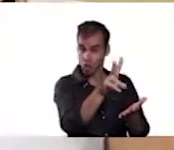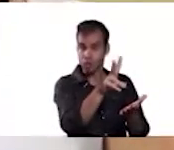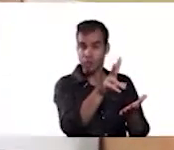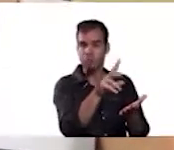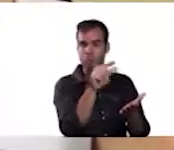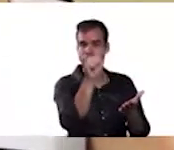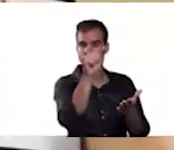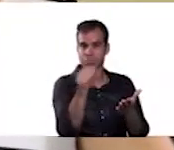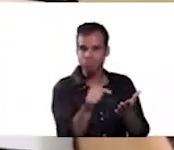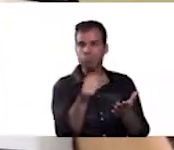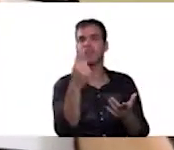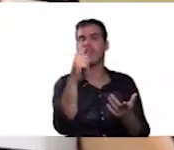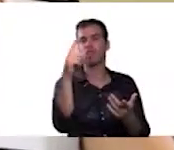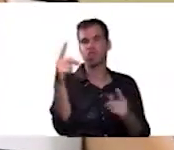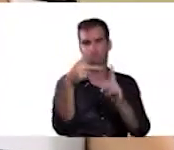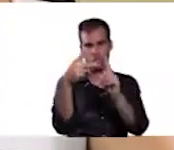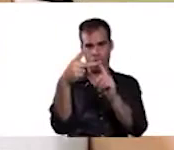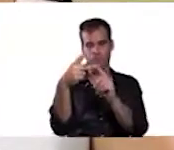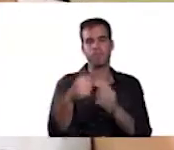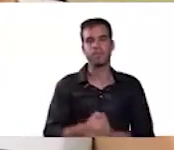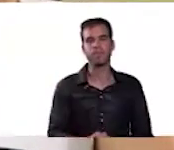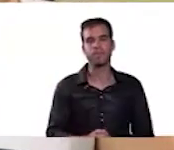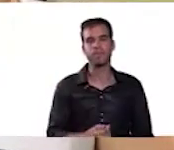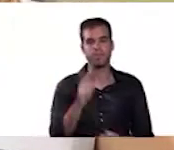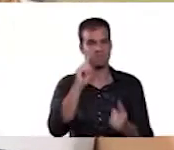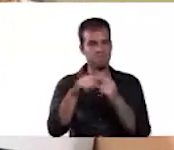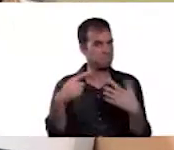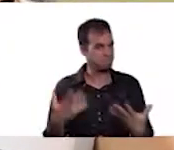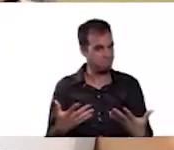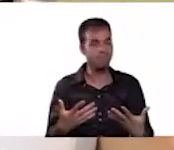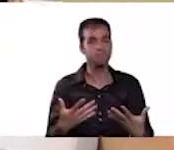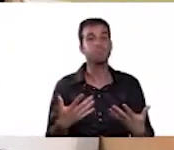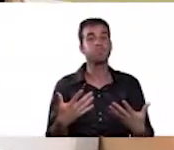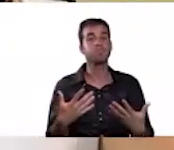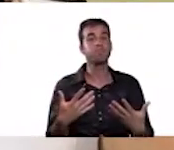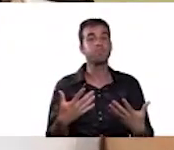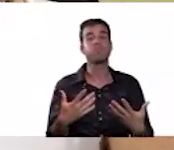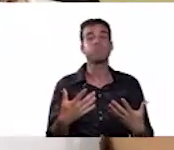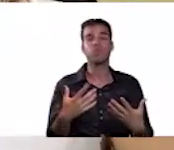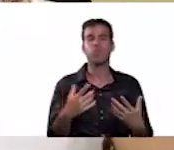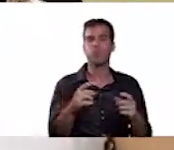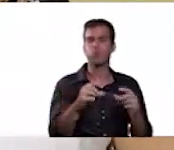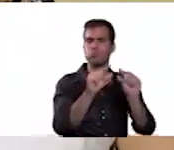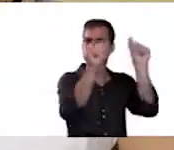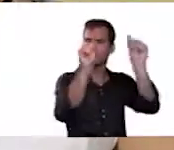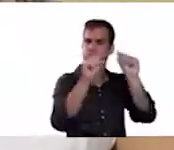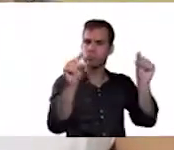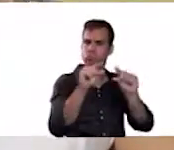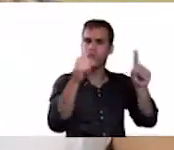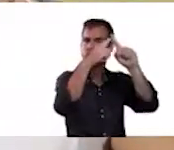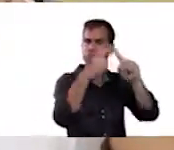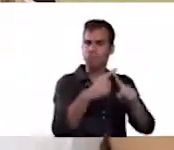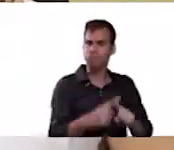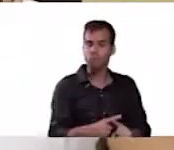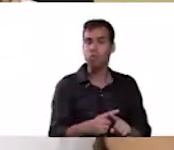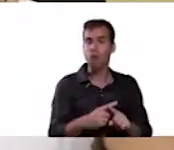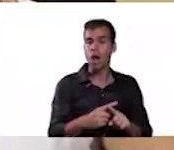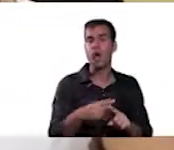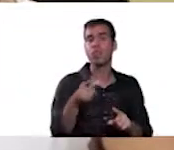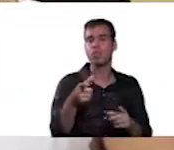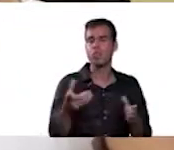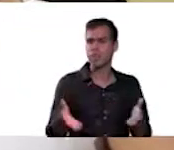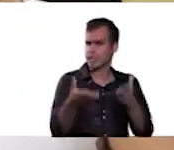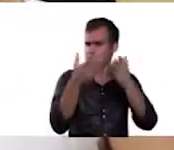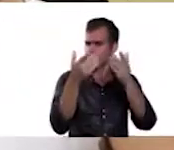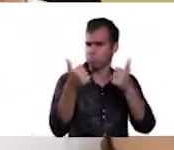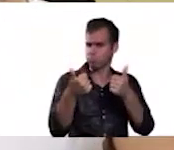solamente. El segundo objetivo de estos semestres es escribir fórmulas globales, estructurales, semidesarrolladas y